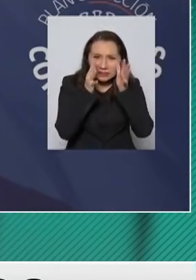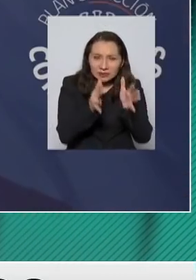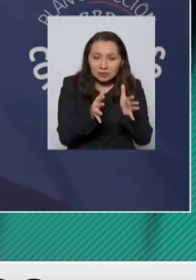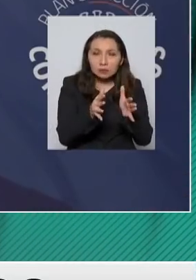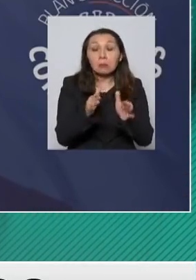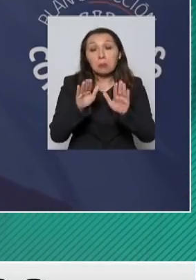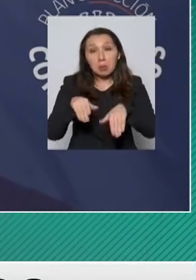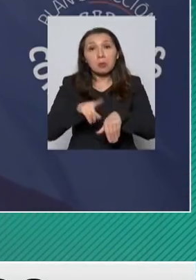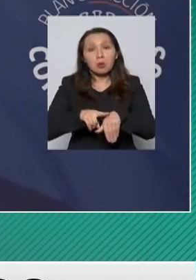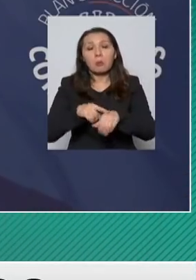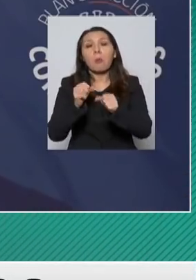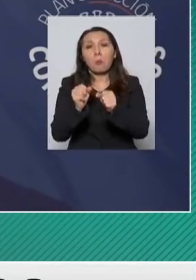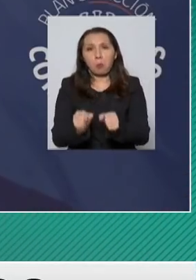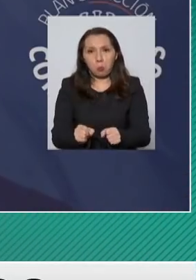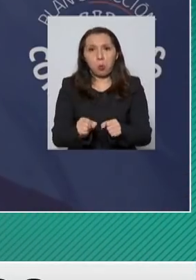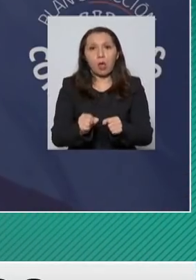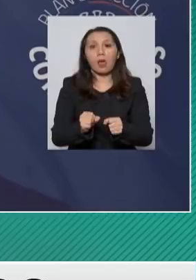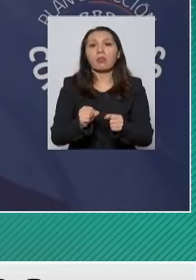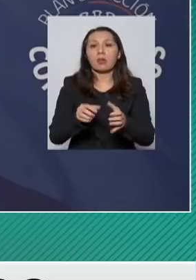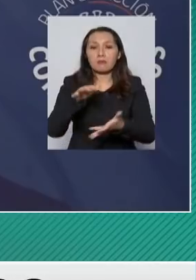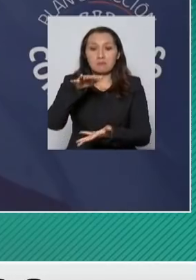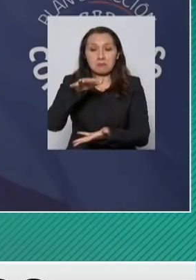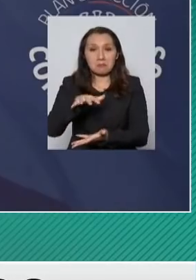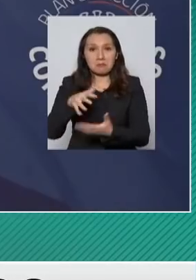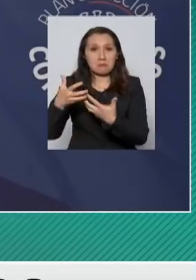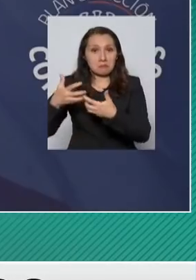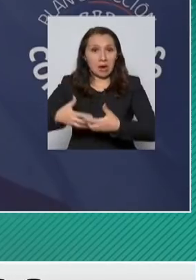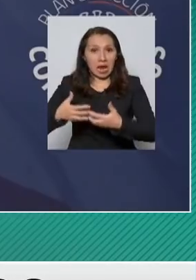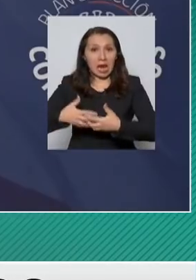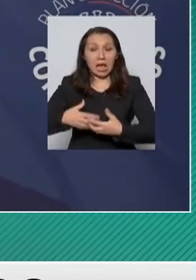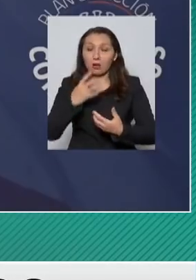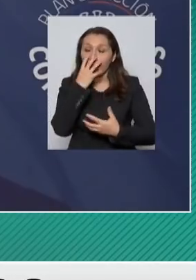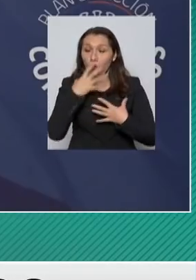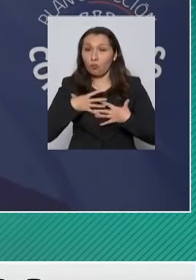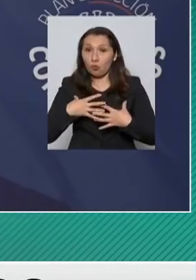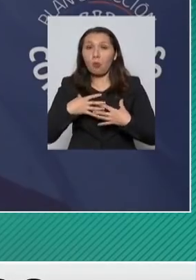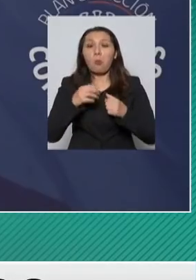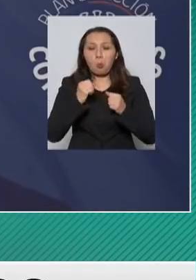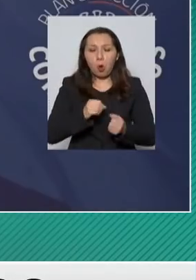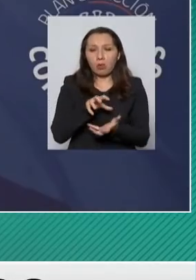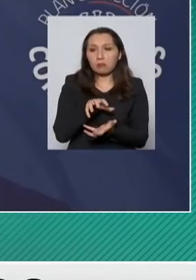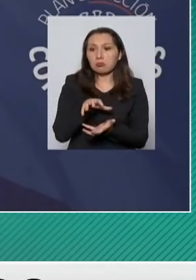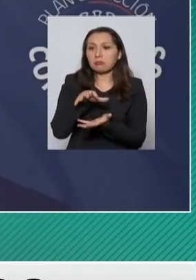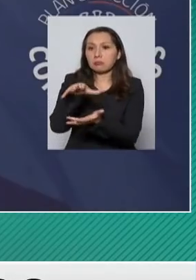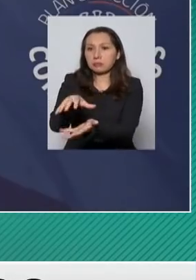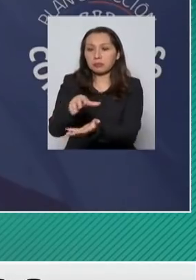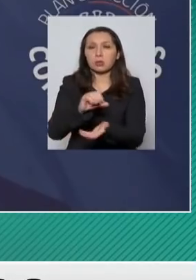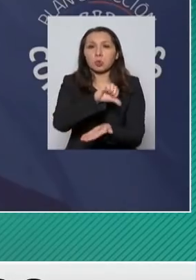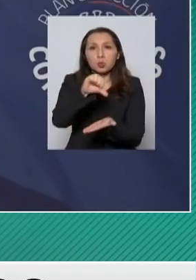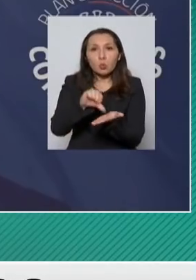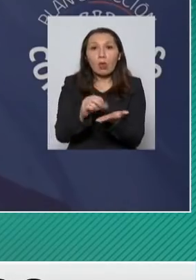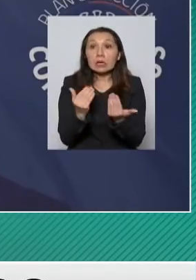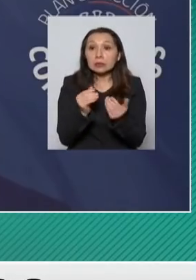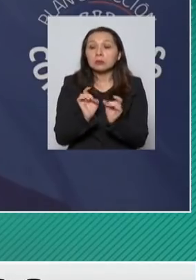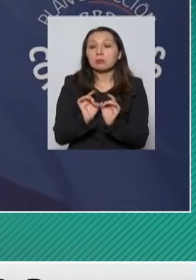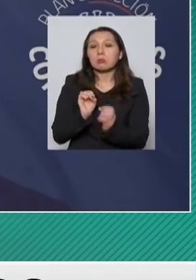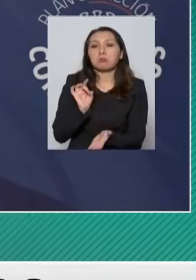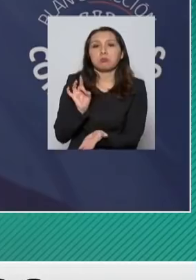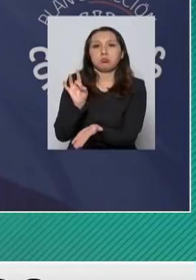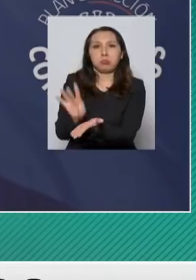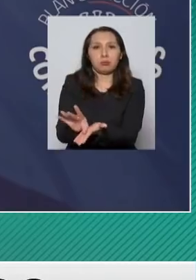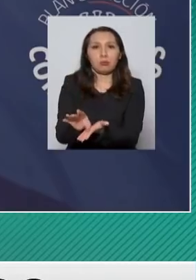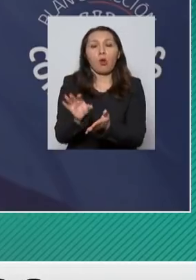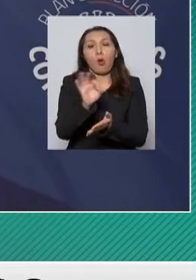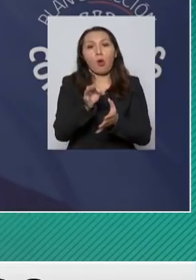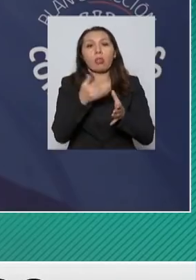mismo tiempo tenemos la capacidad para poder trasladar ventiladores mecánicos hacia una ciudad y también de